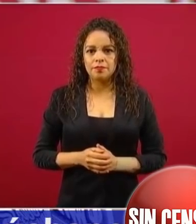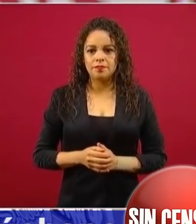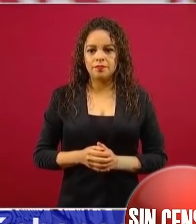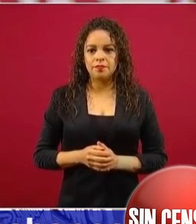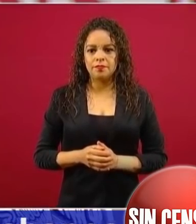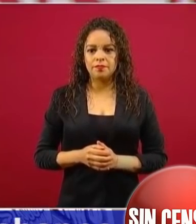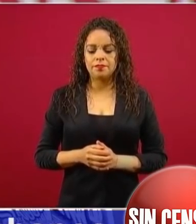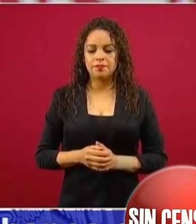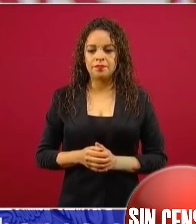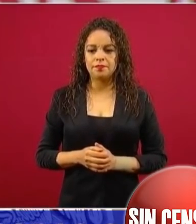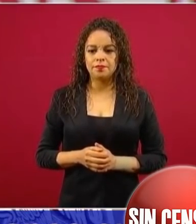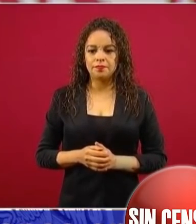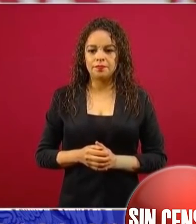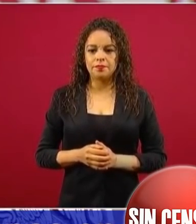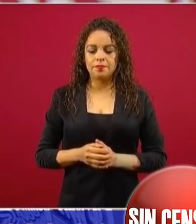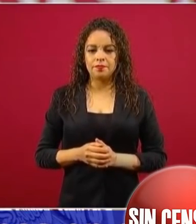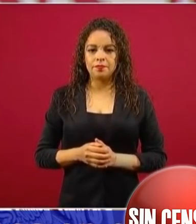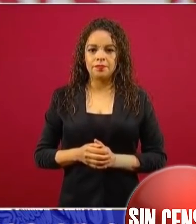idea.